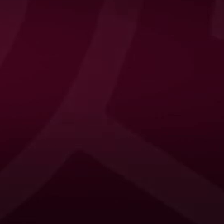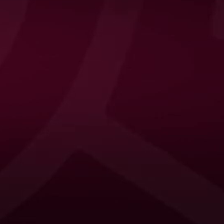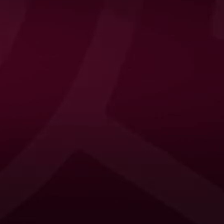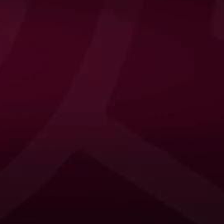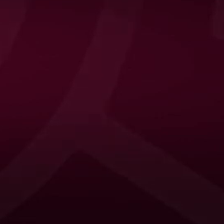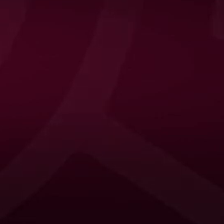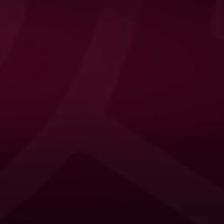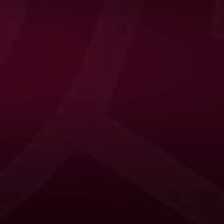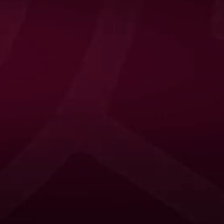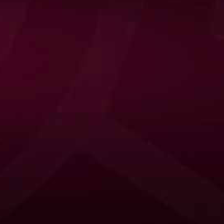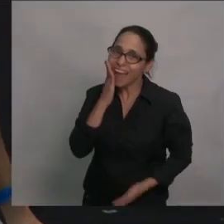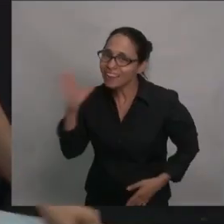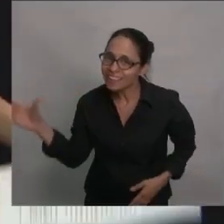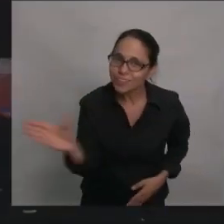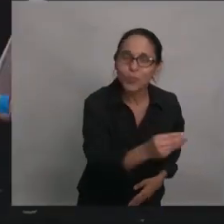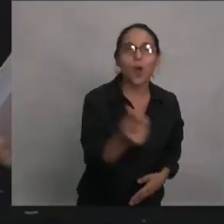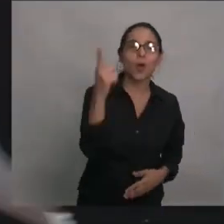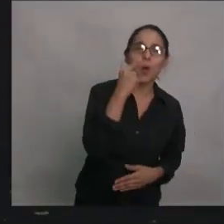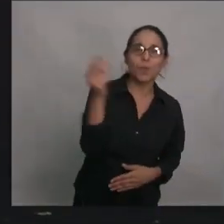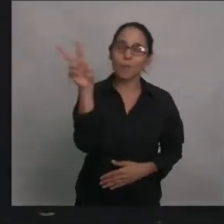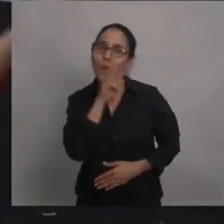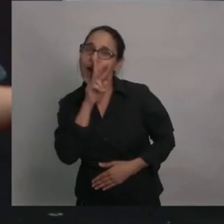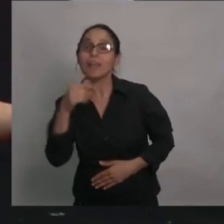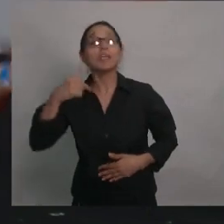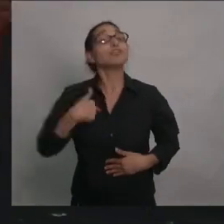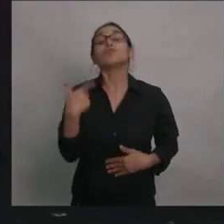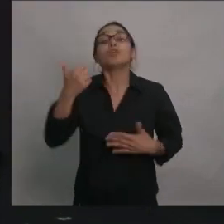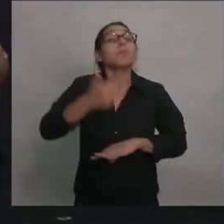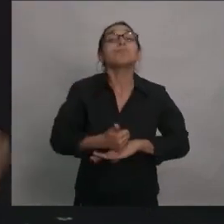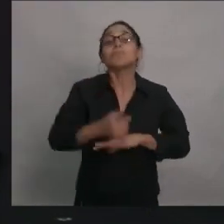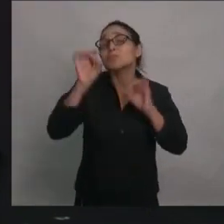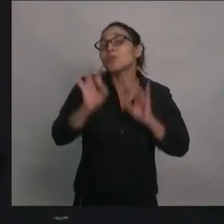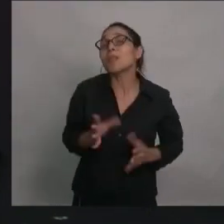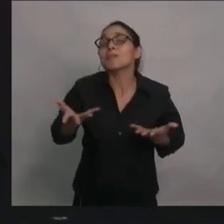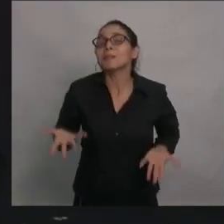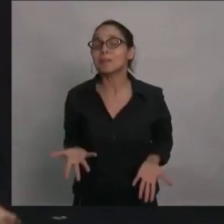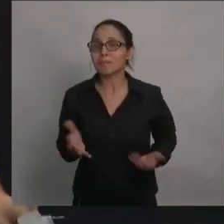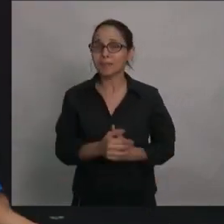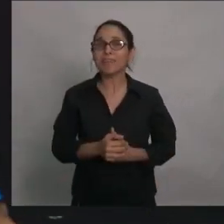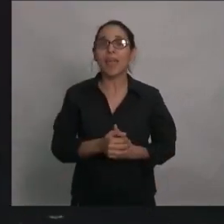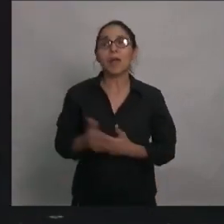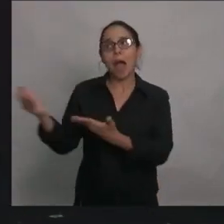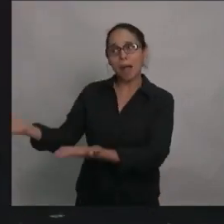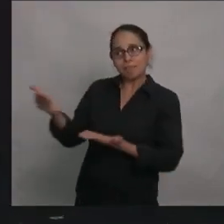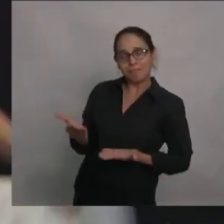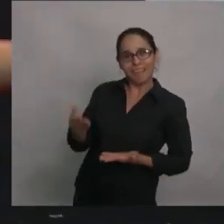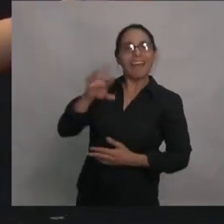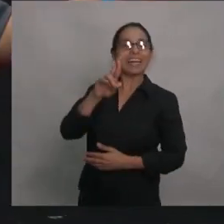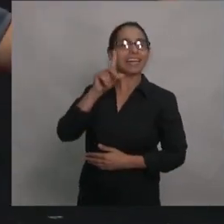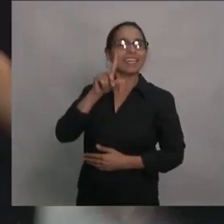Buenas tardes a todos y todas. Yo solamente voy a dar paso en este momento a Rita